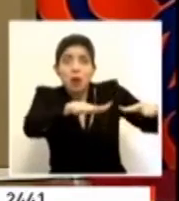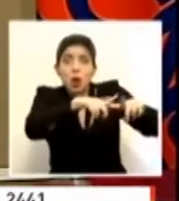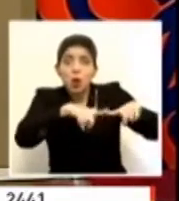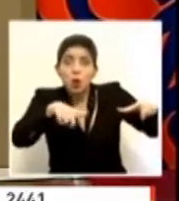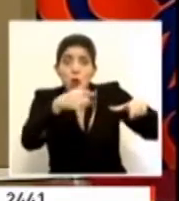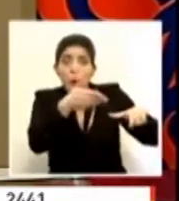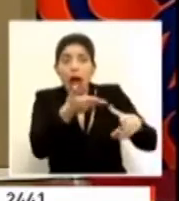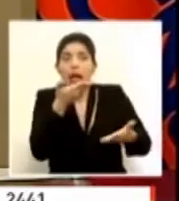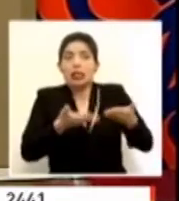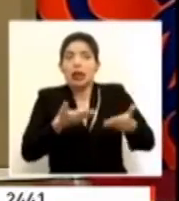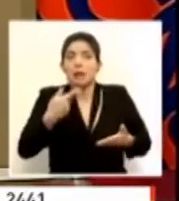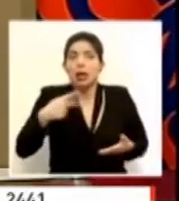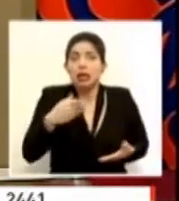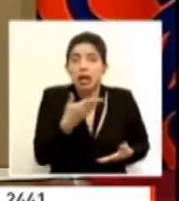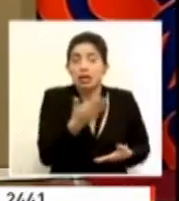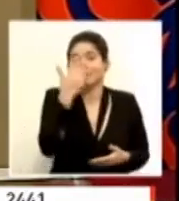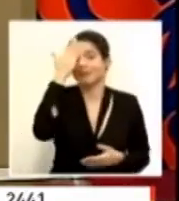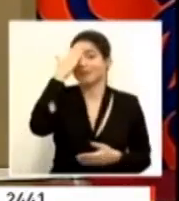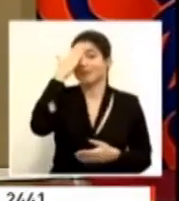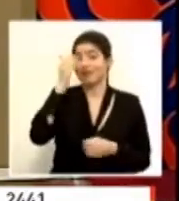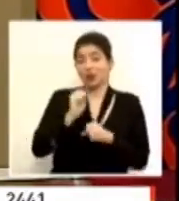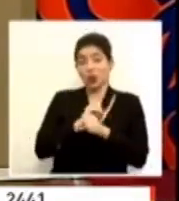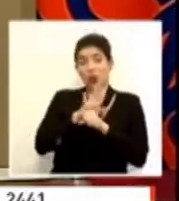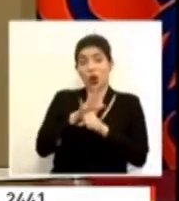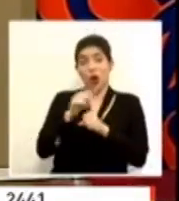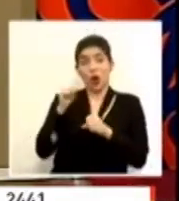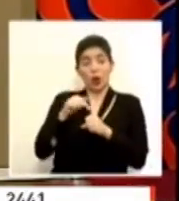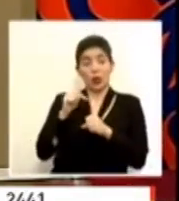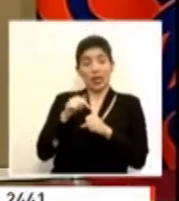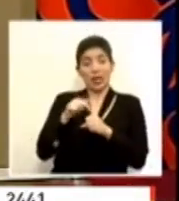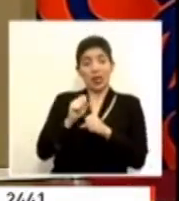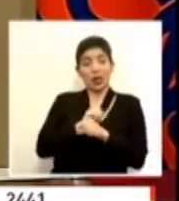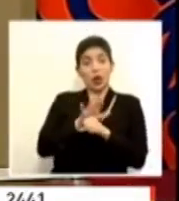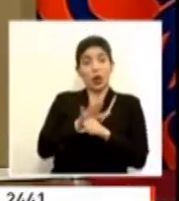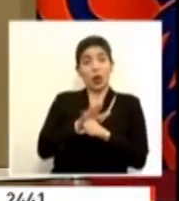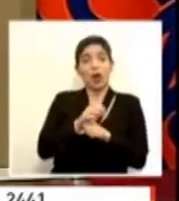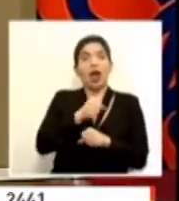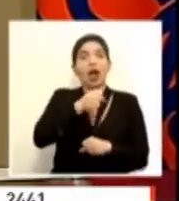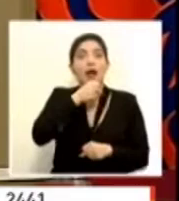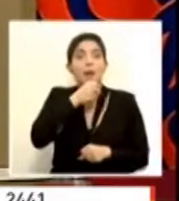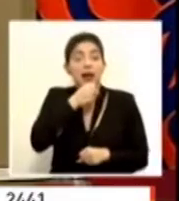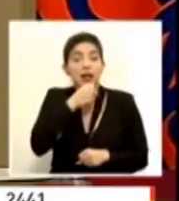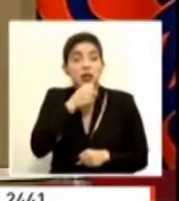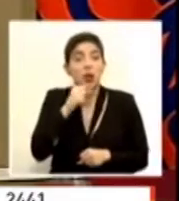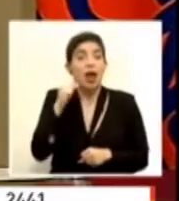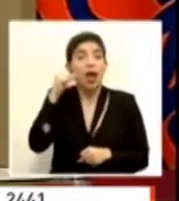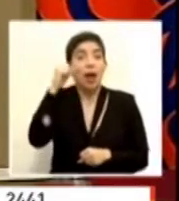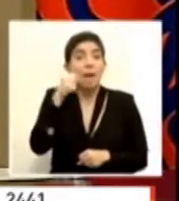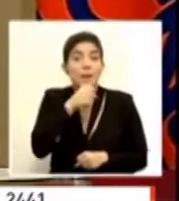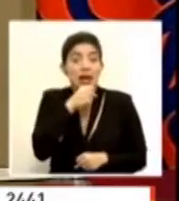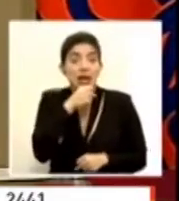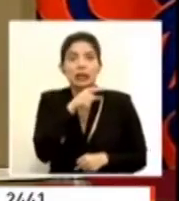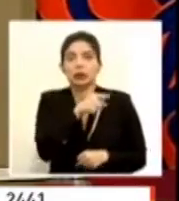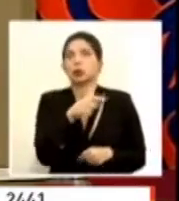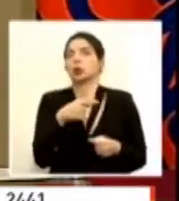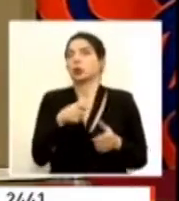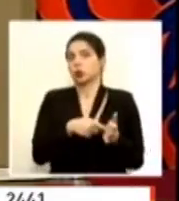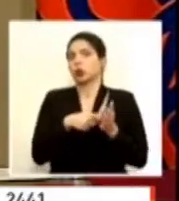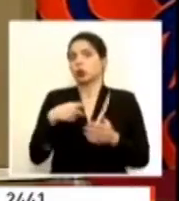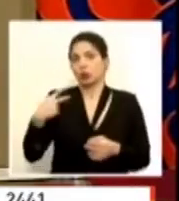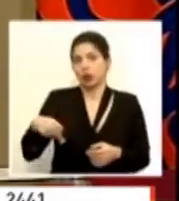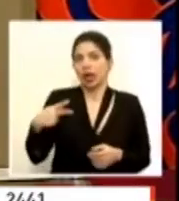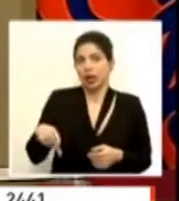condición de riesgo, ya que sabemos que para el COVID la edad con ser adulto mayor ya es una condición de riesgo.